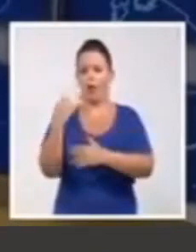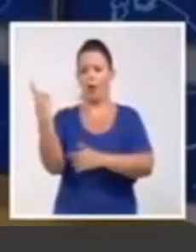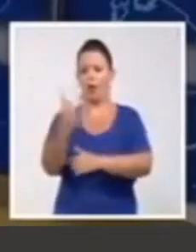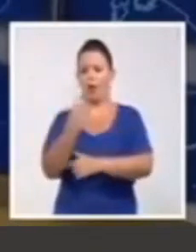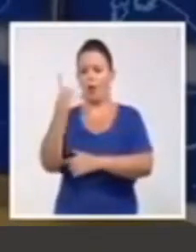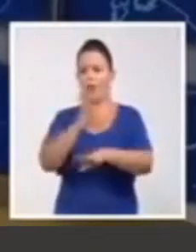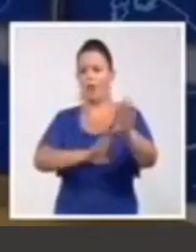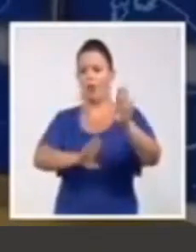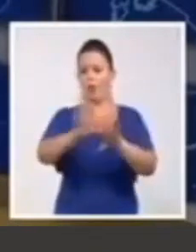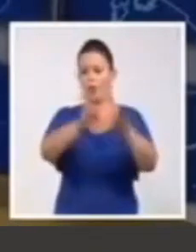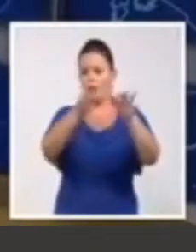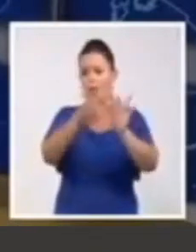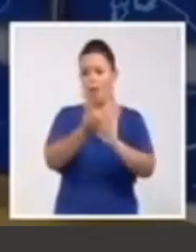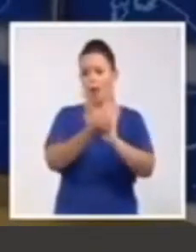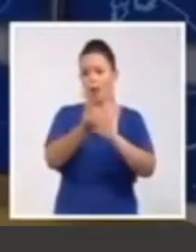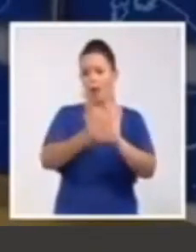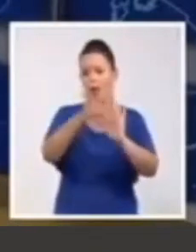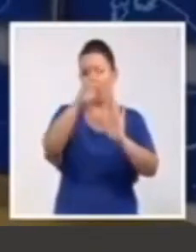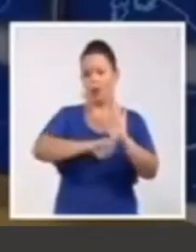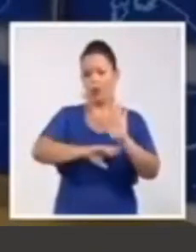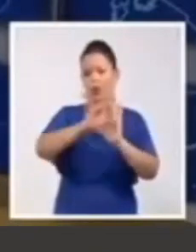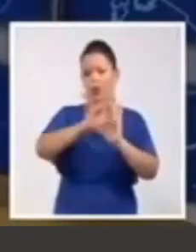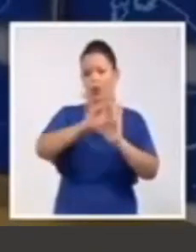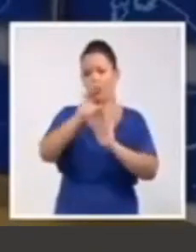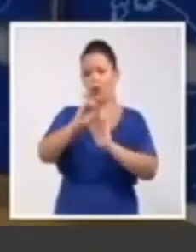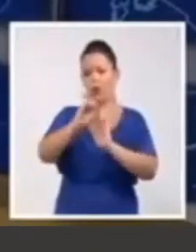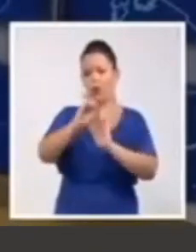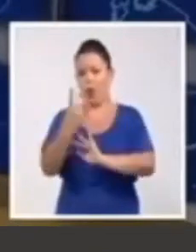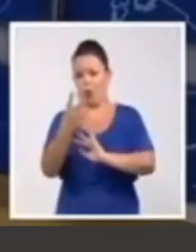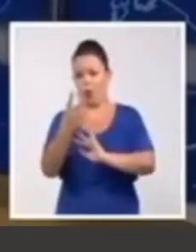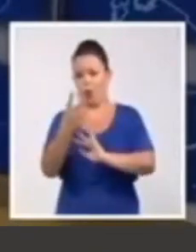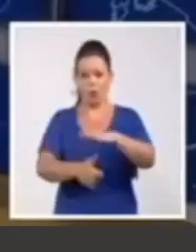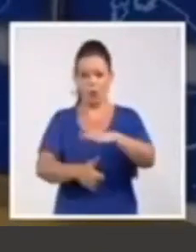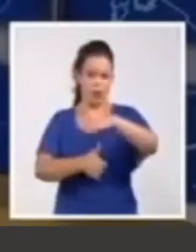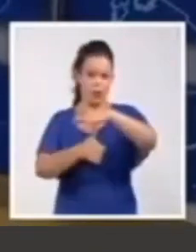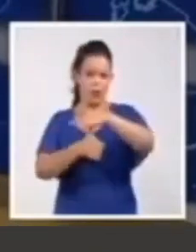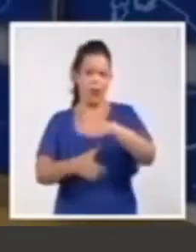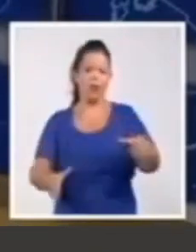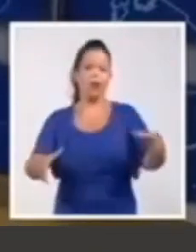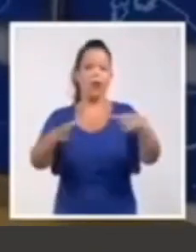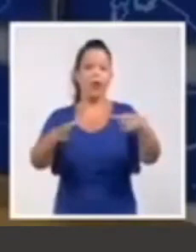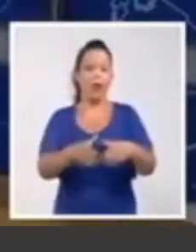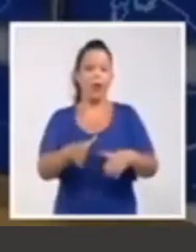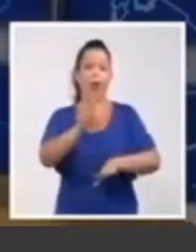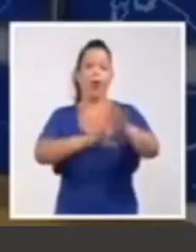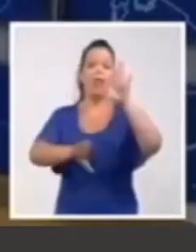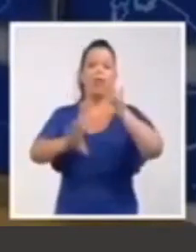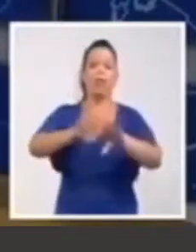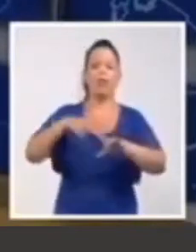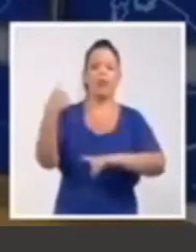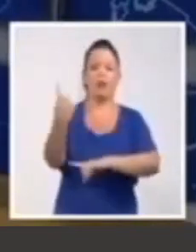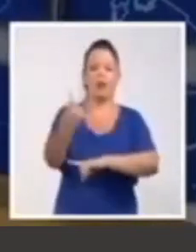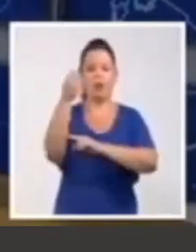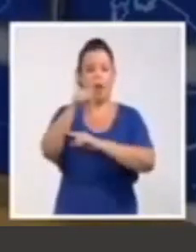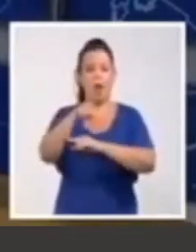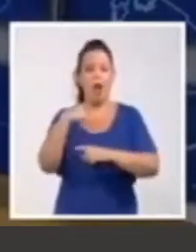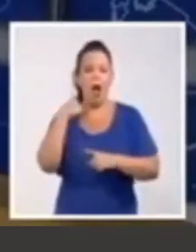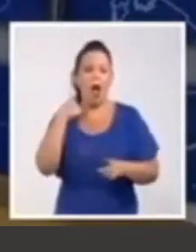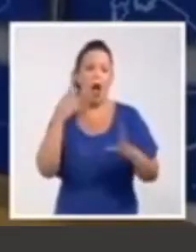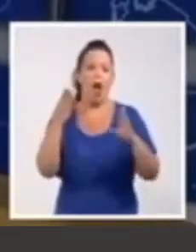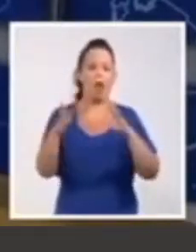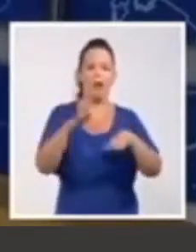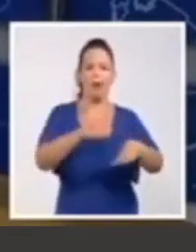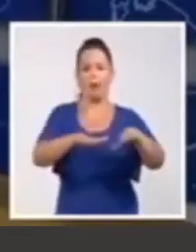aprobado en la resolución 001 del presidente del consejo de defensa nacional para el año de preparación para la defensa